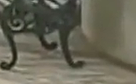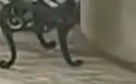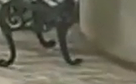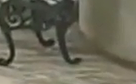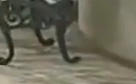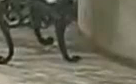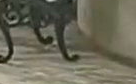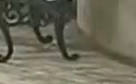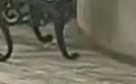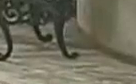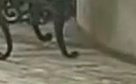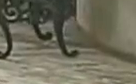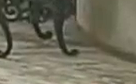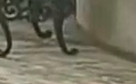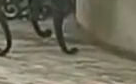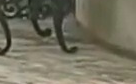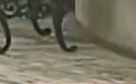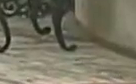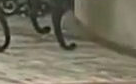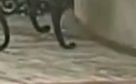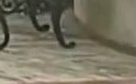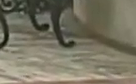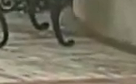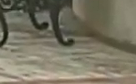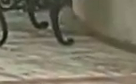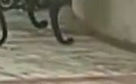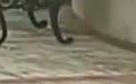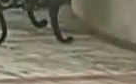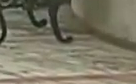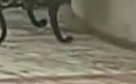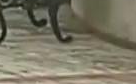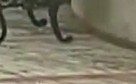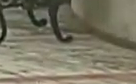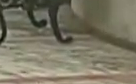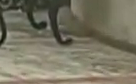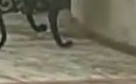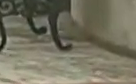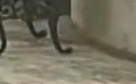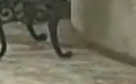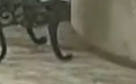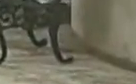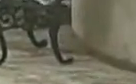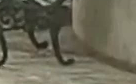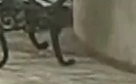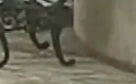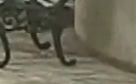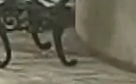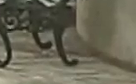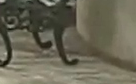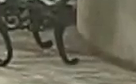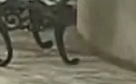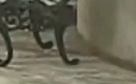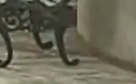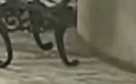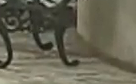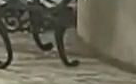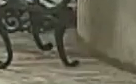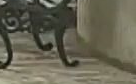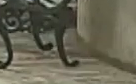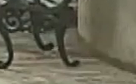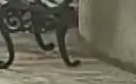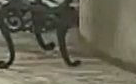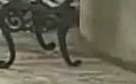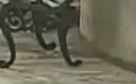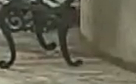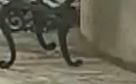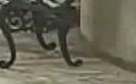Iniciamos esta transmisión a propósito del relanzamiento de la gran misión Barrio Nuevo, Barrio Tricolor, jornada que lidera el